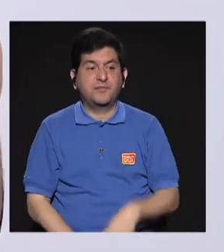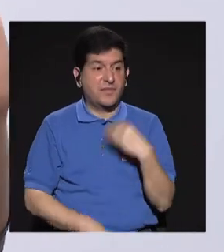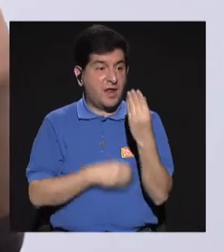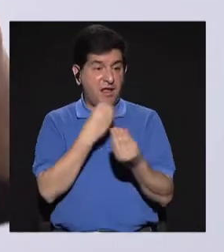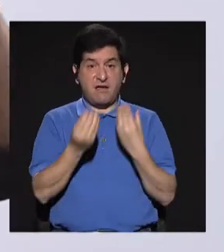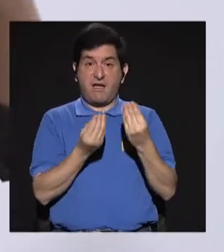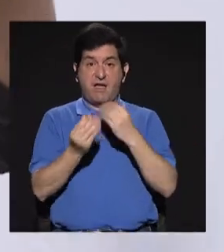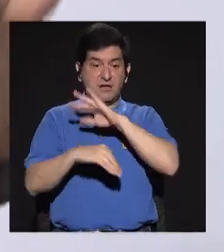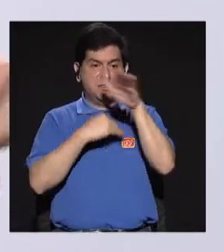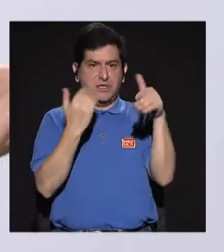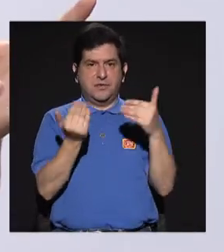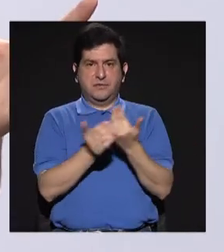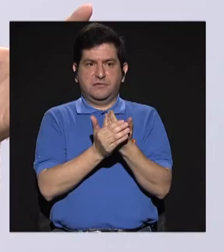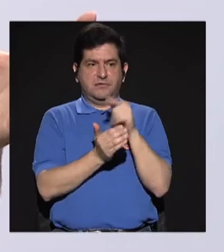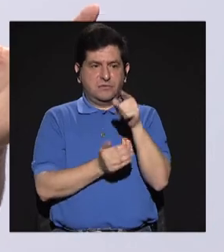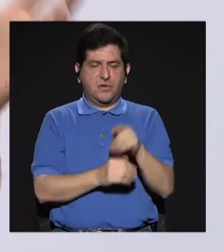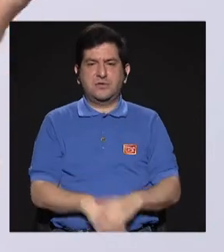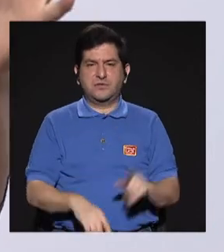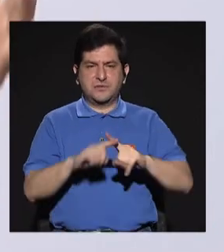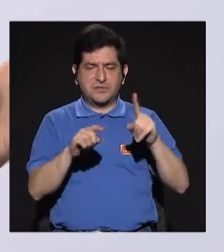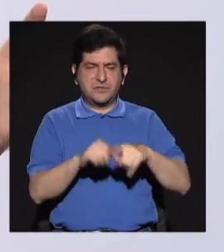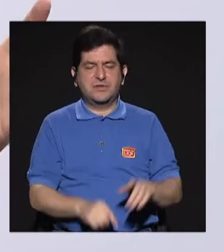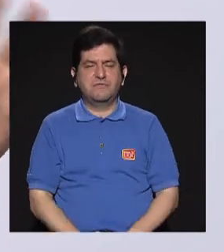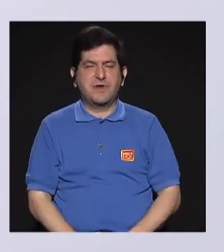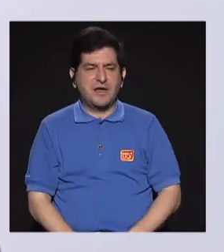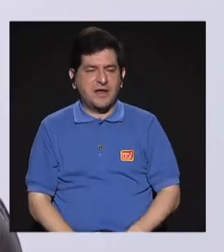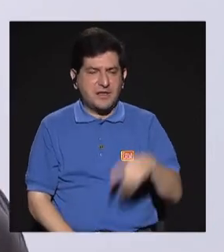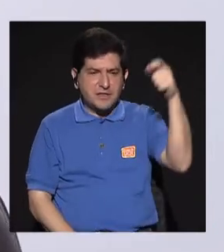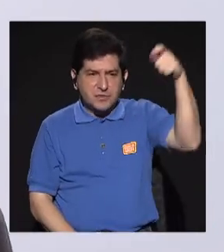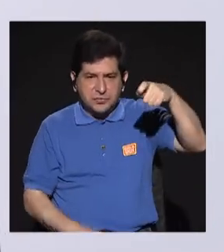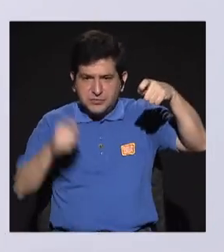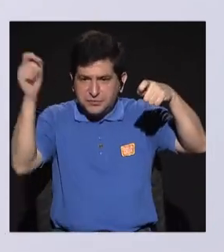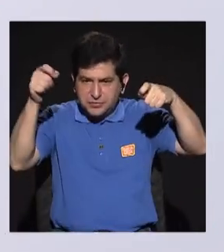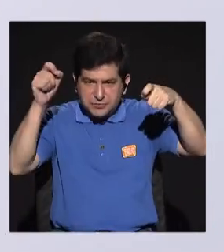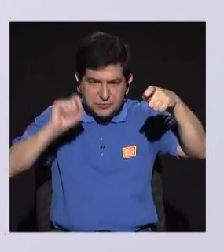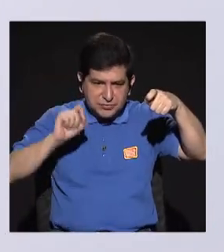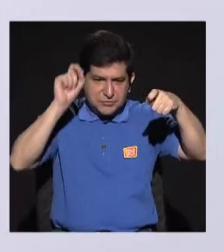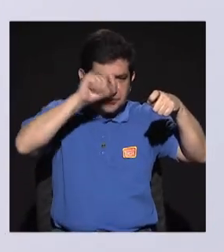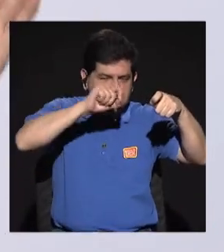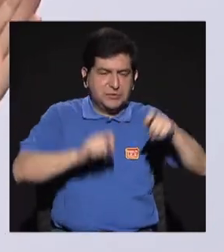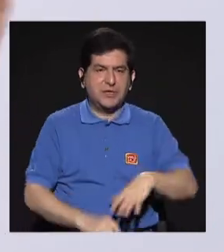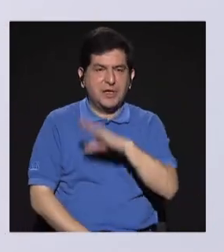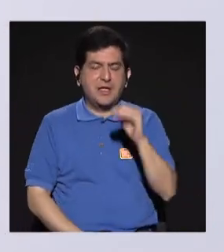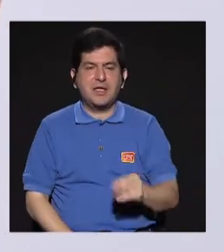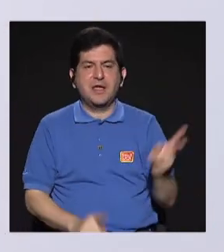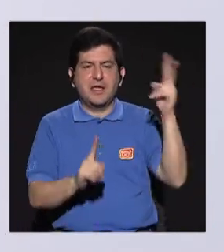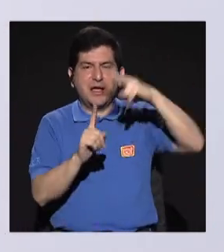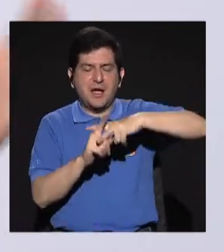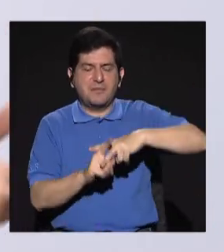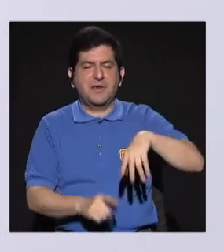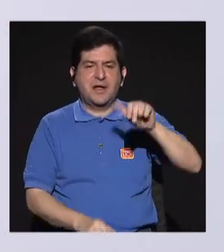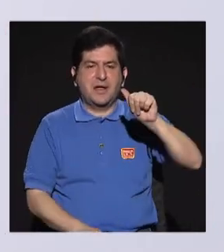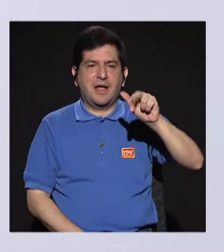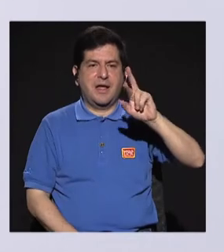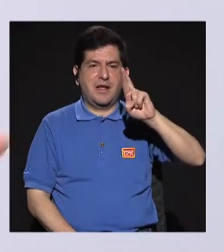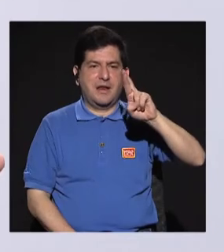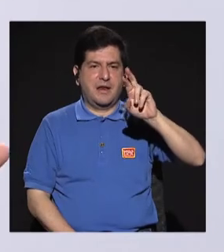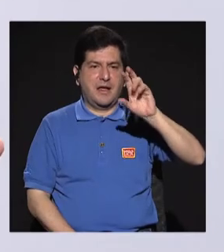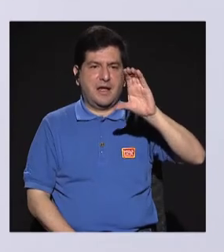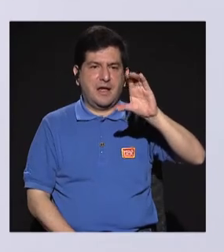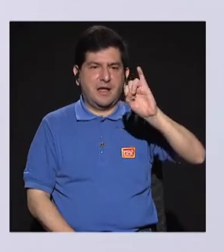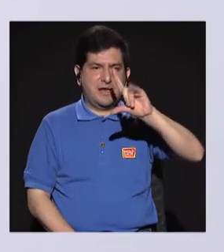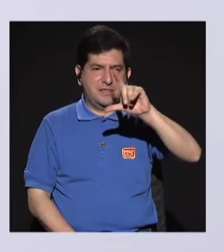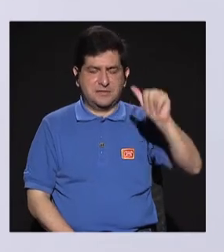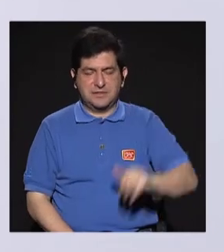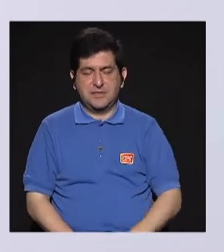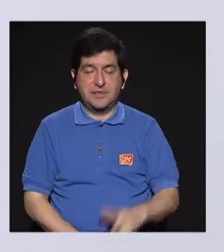lo que hacemos es que ponemos todos estos estos marcadores y comenzamos a aplicar capas de arcilla simulando todos estos